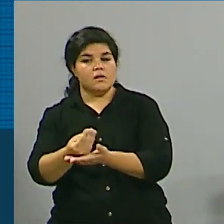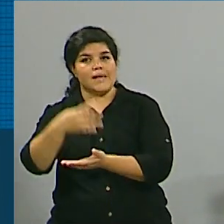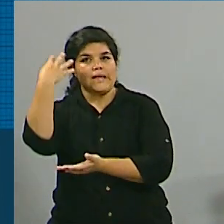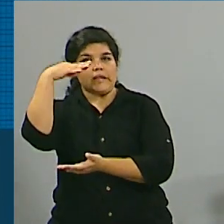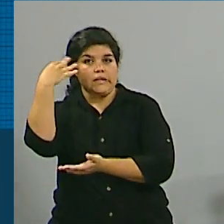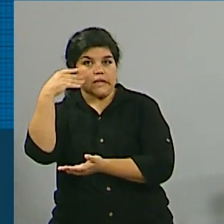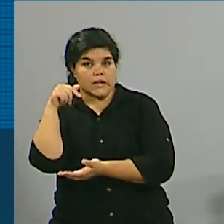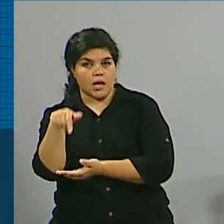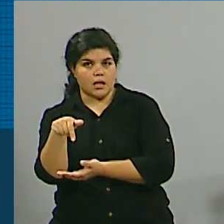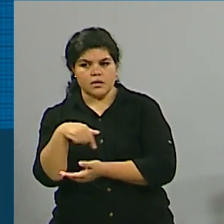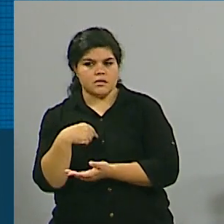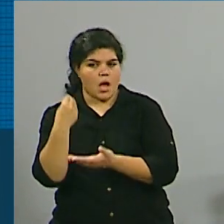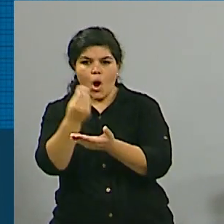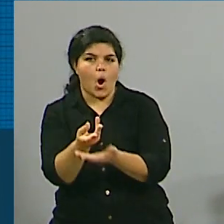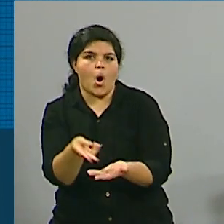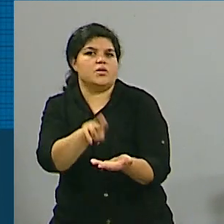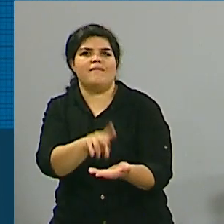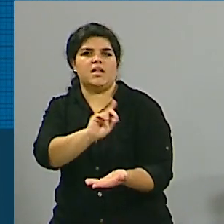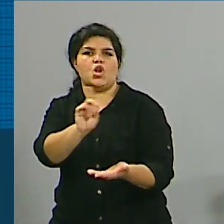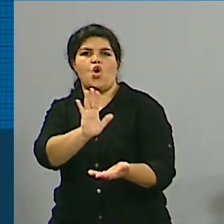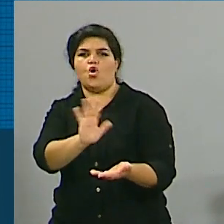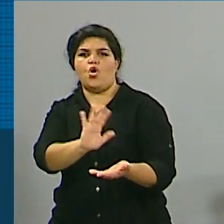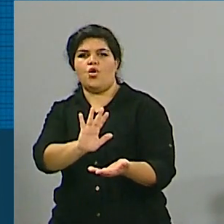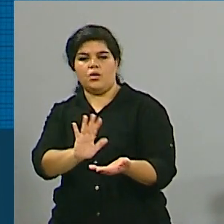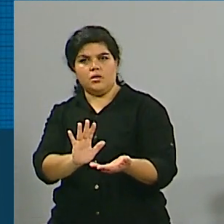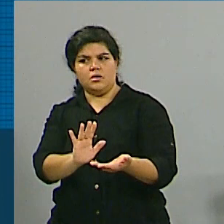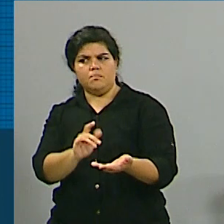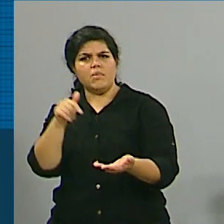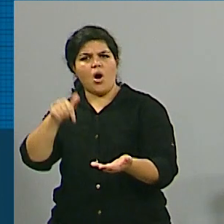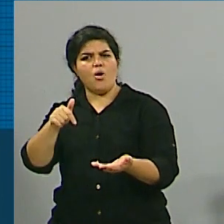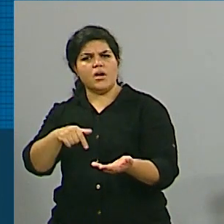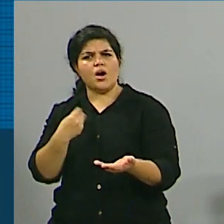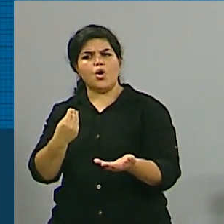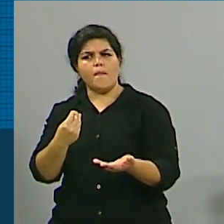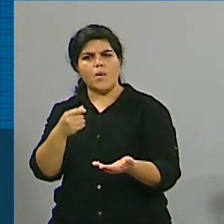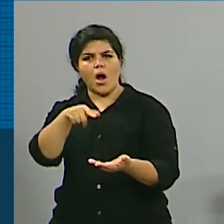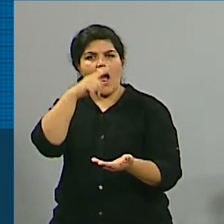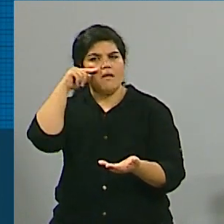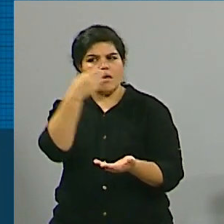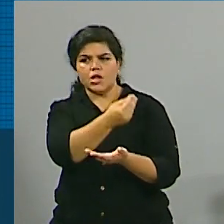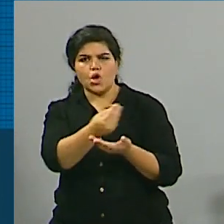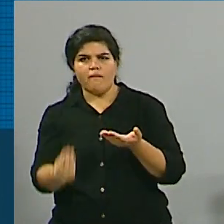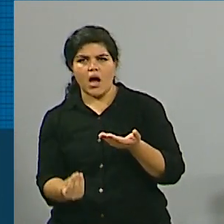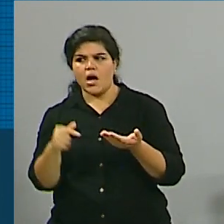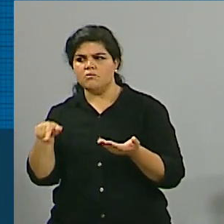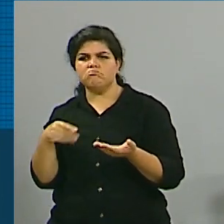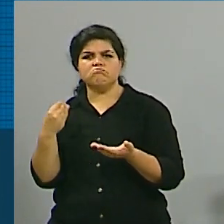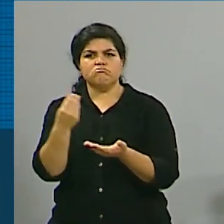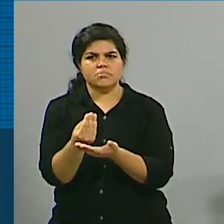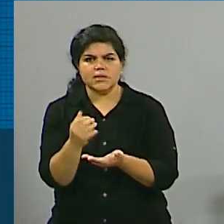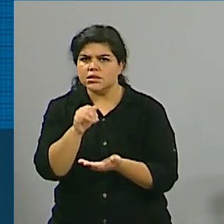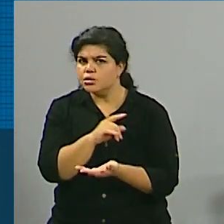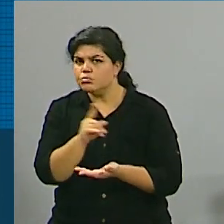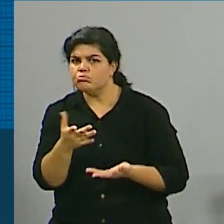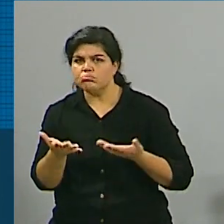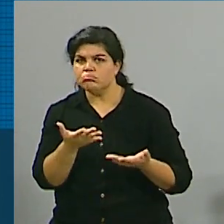bajado a Cristina desde la óptica de ustedes ahí en la consultora? ¿Qué piensan? Esto va a ser, digamos, una